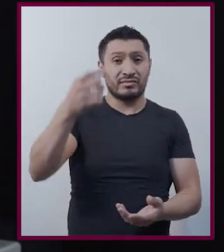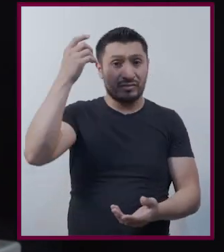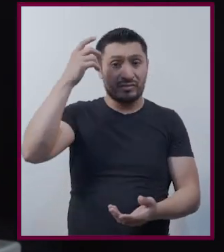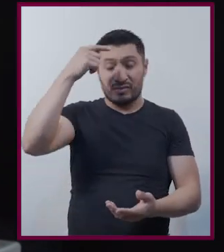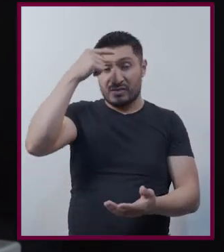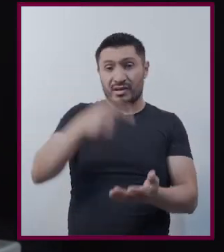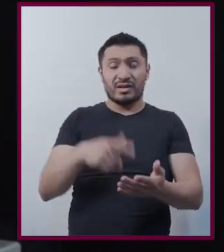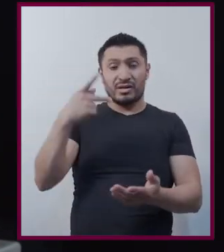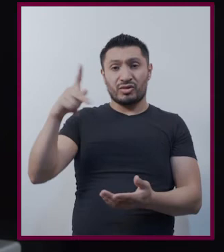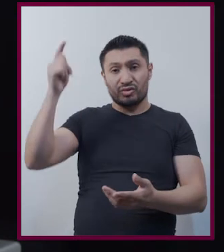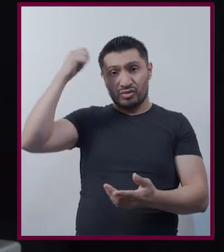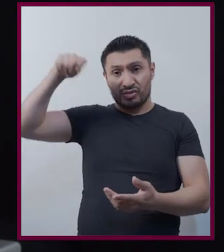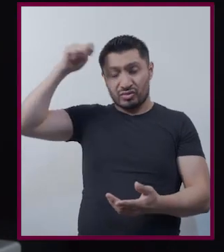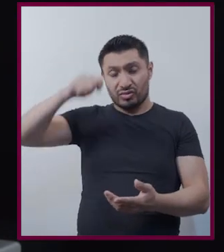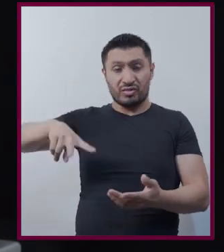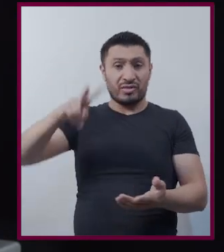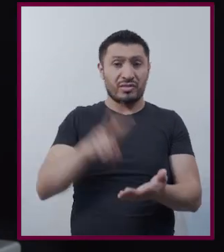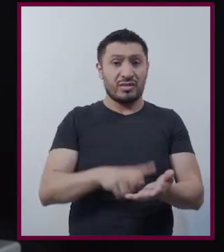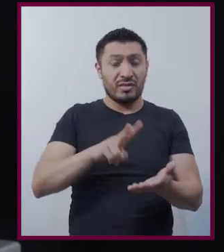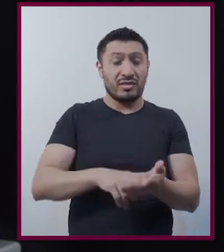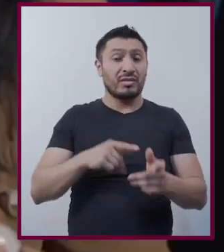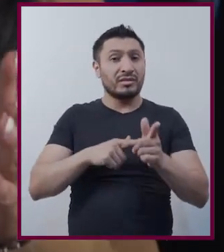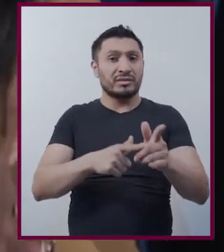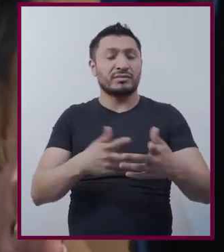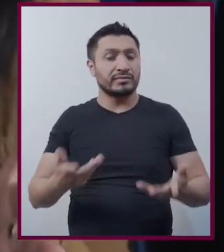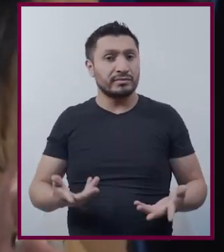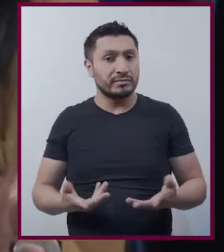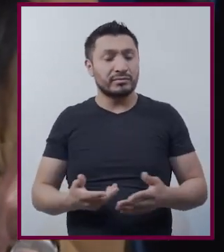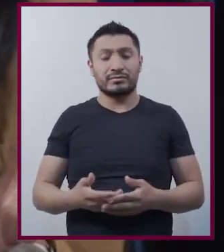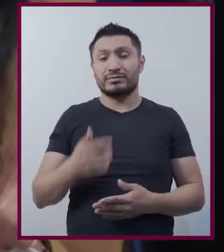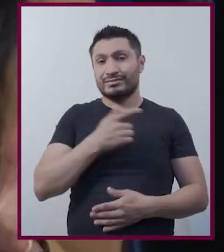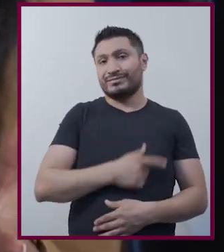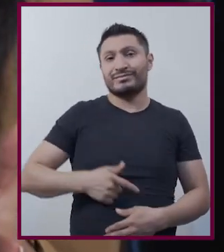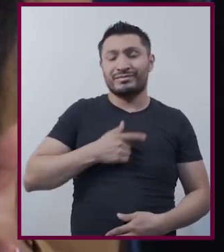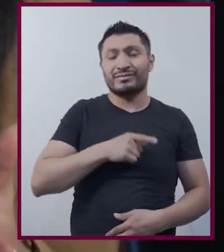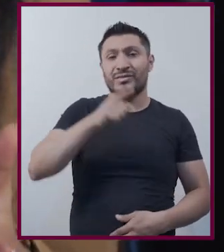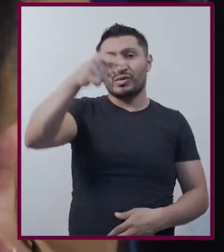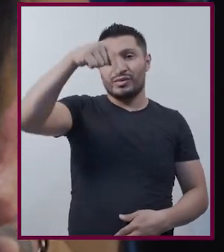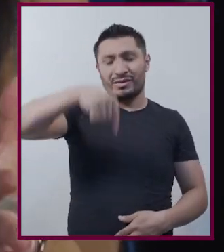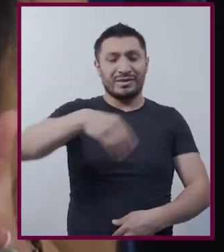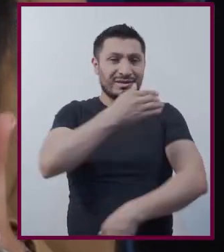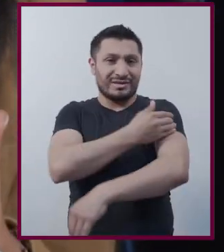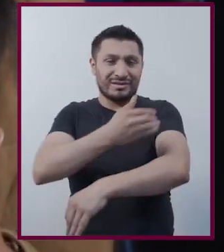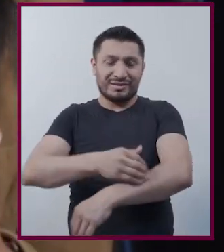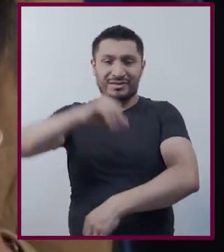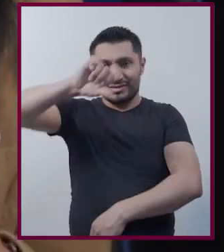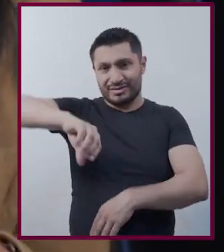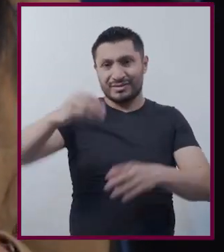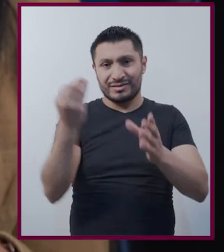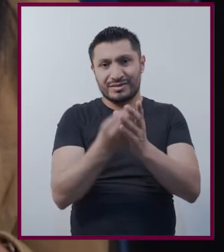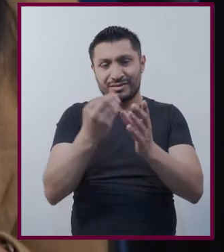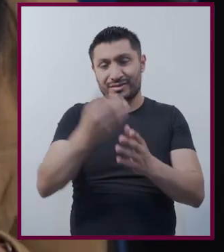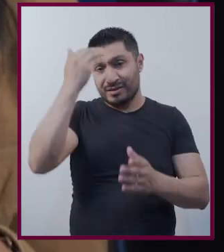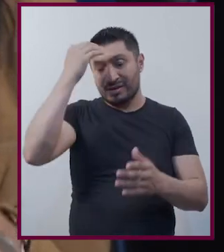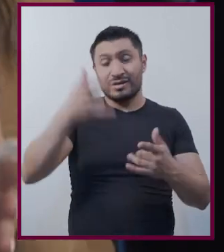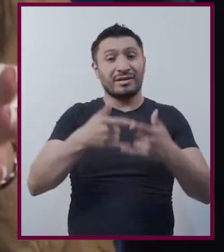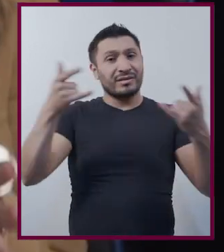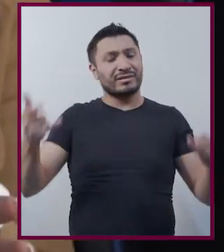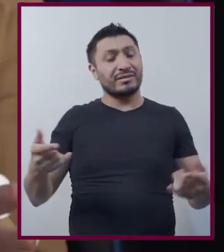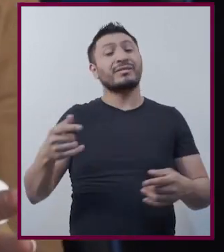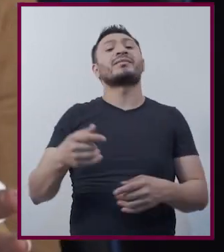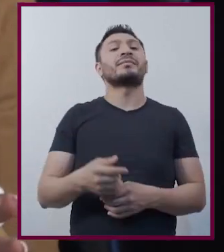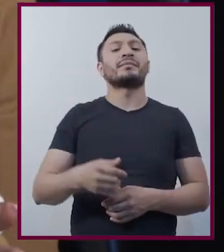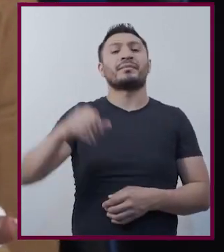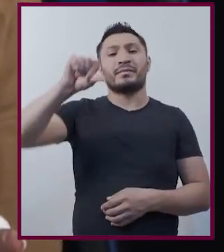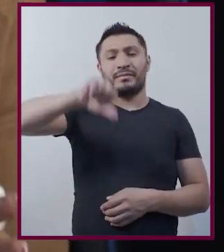teoría de Fukuyama a 30 años de distancia? Nos da mucho gusto que nos hayas acompañado en este programa de Conciencia Histórica, en el